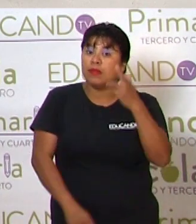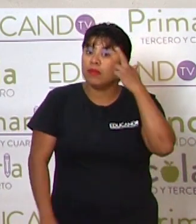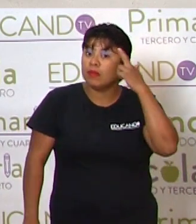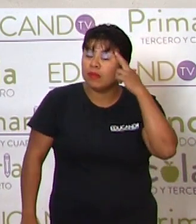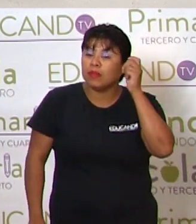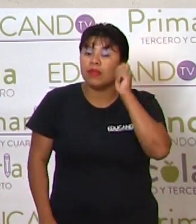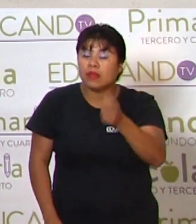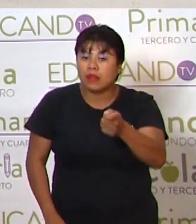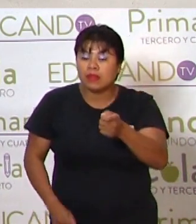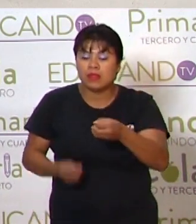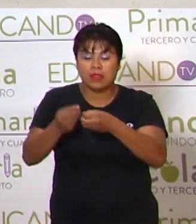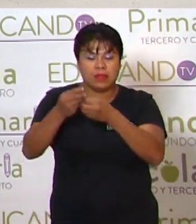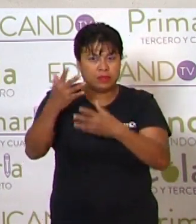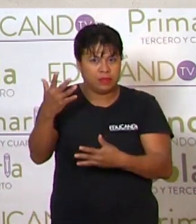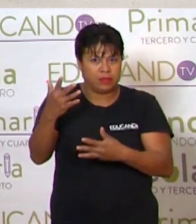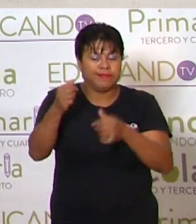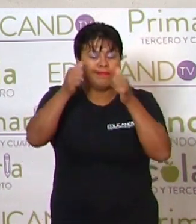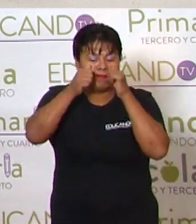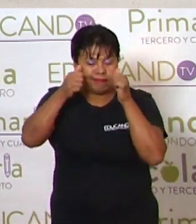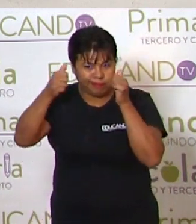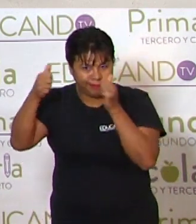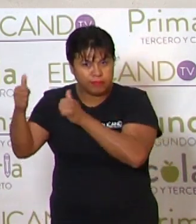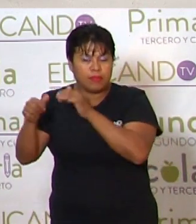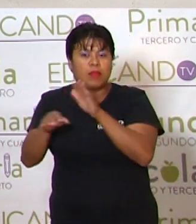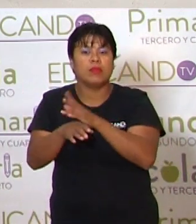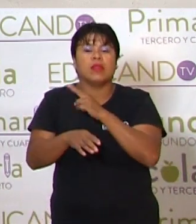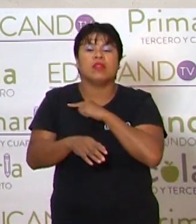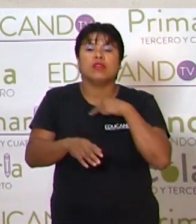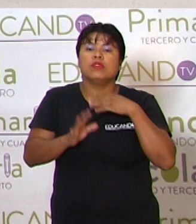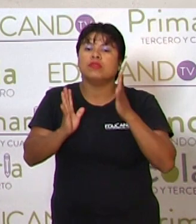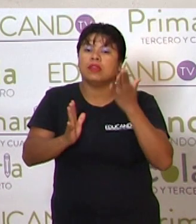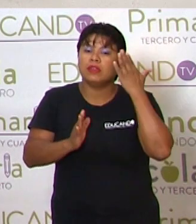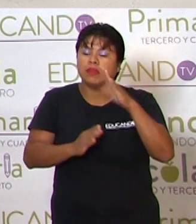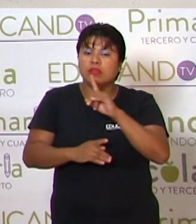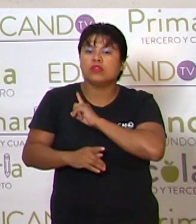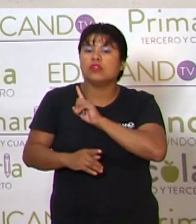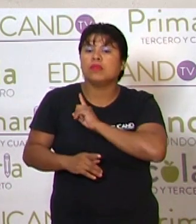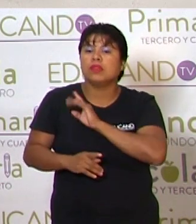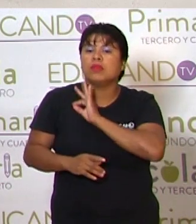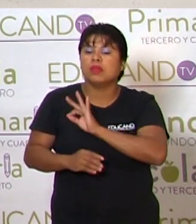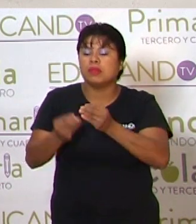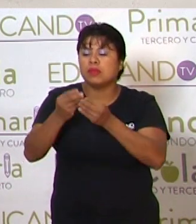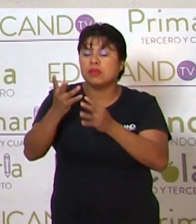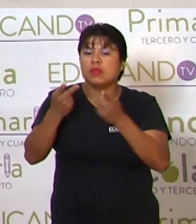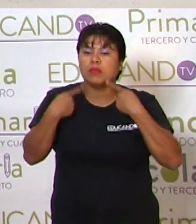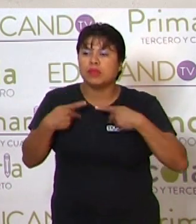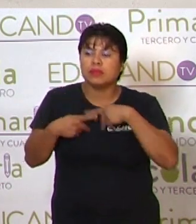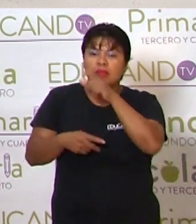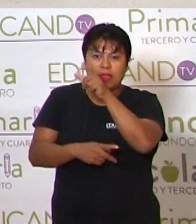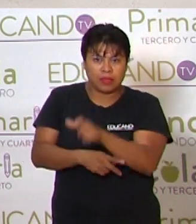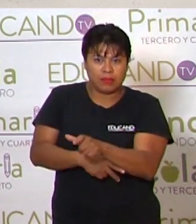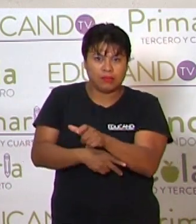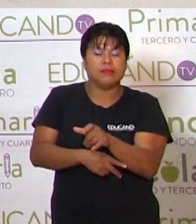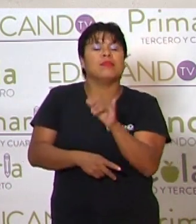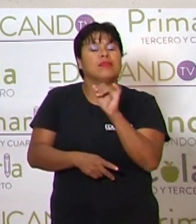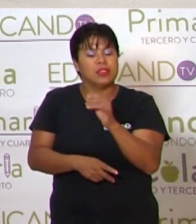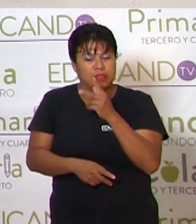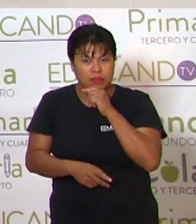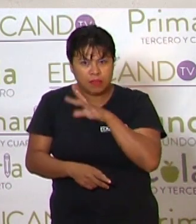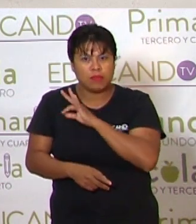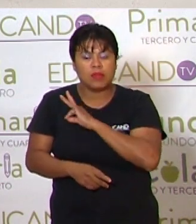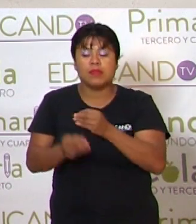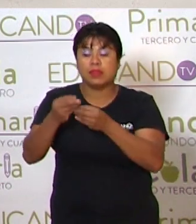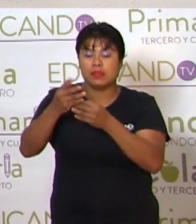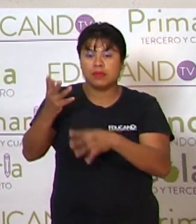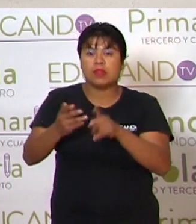que es una descripción. Mucha atención, porque ya sabemos que no solamente vamos a poder describir a un personaje, sino también vamos a